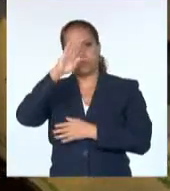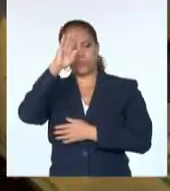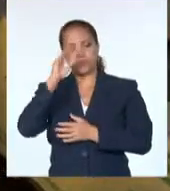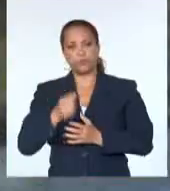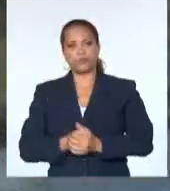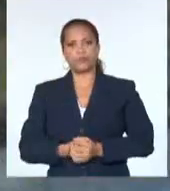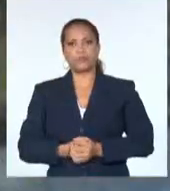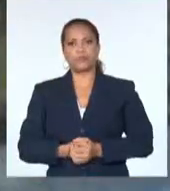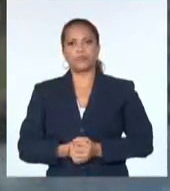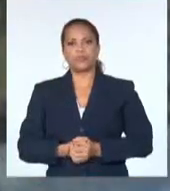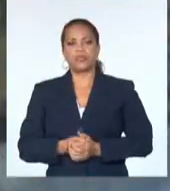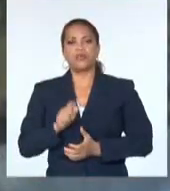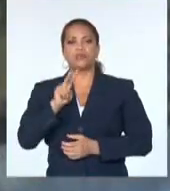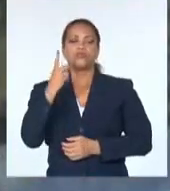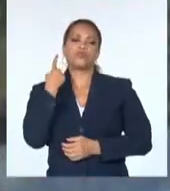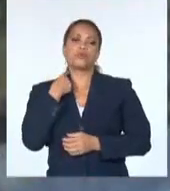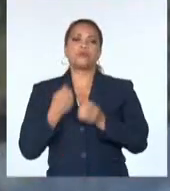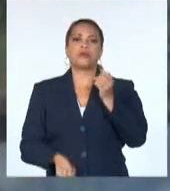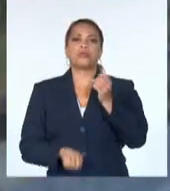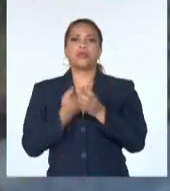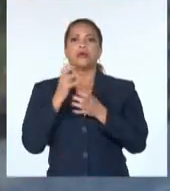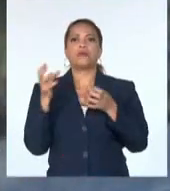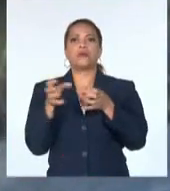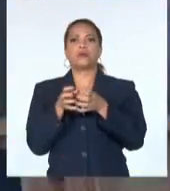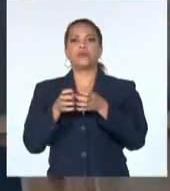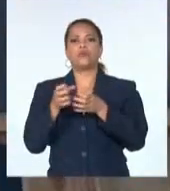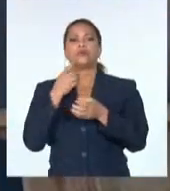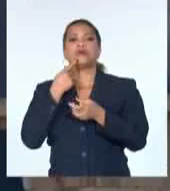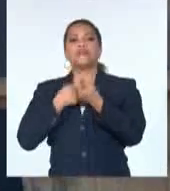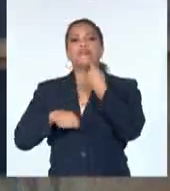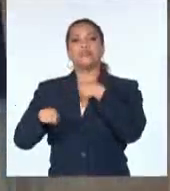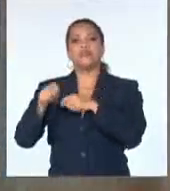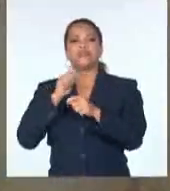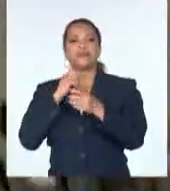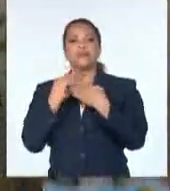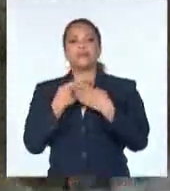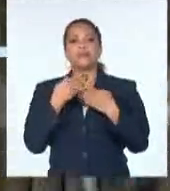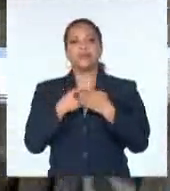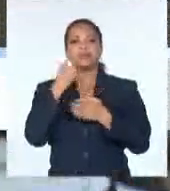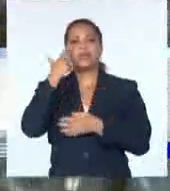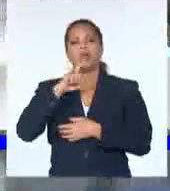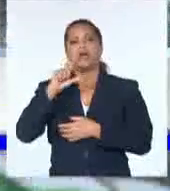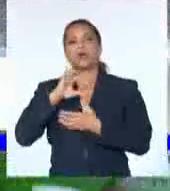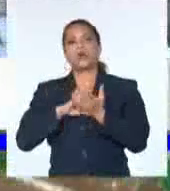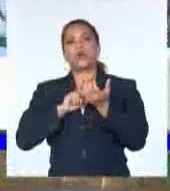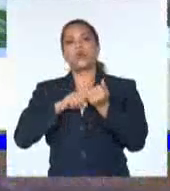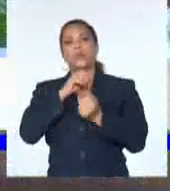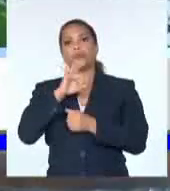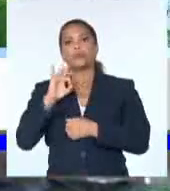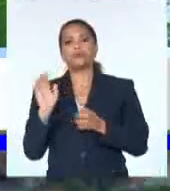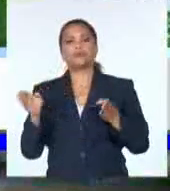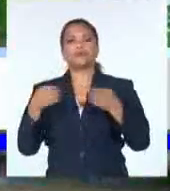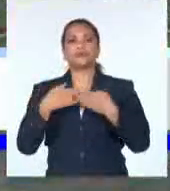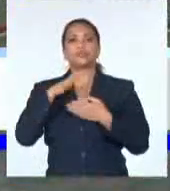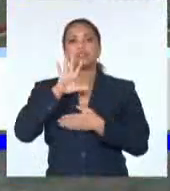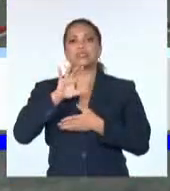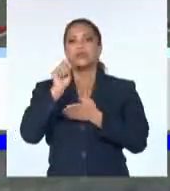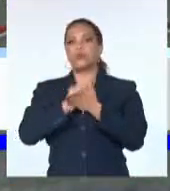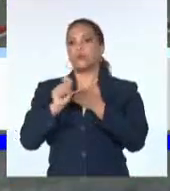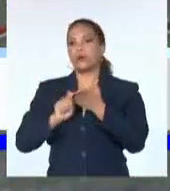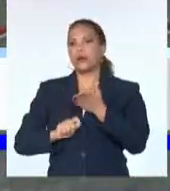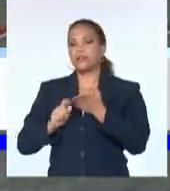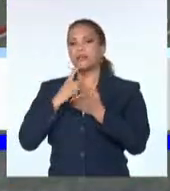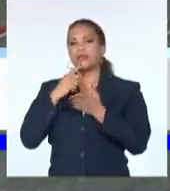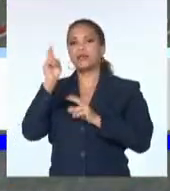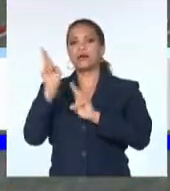A menos de 2 años de creado, el polo importador-exportador de la empresa provincial de acopio cerró Exposur con 5 cartas de intención y 2 acuerdos